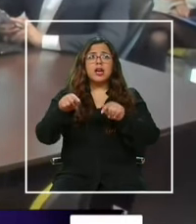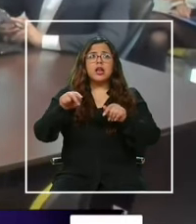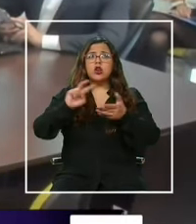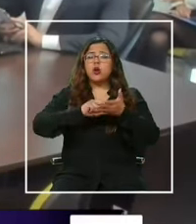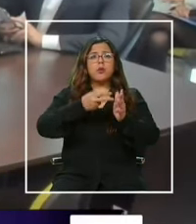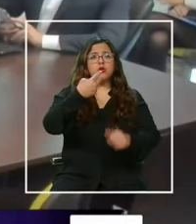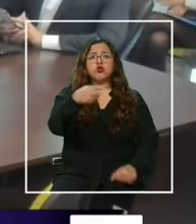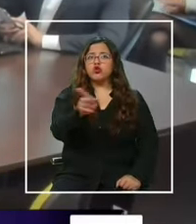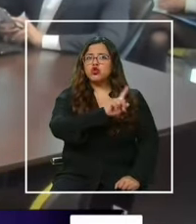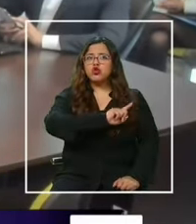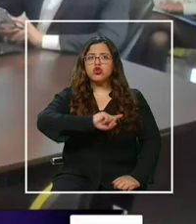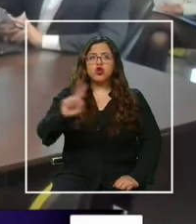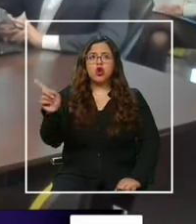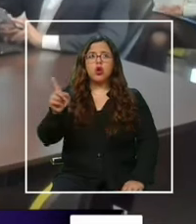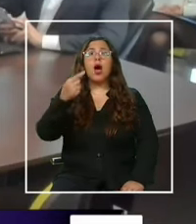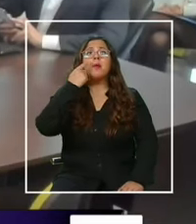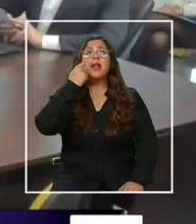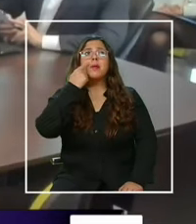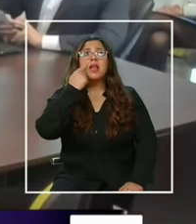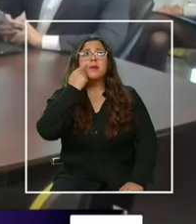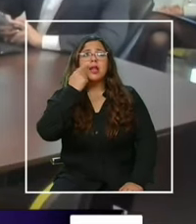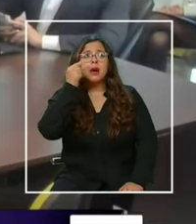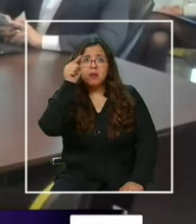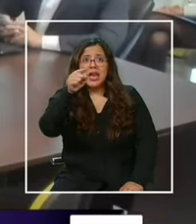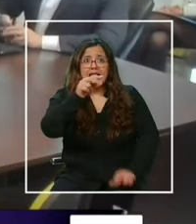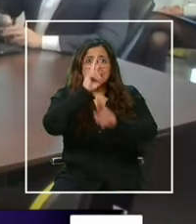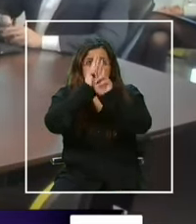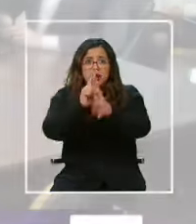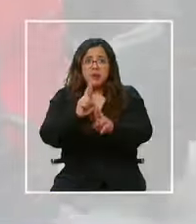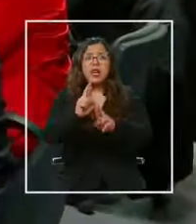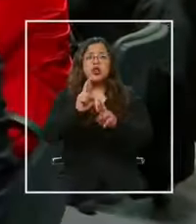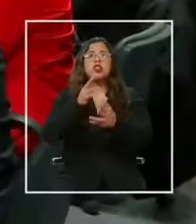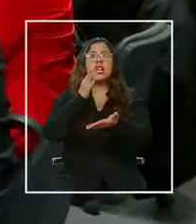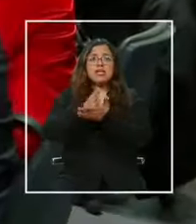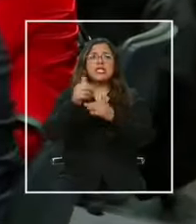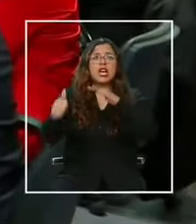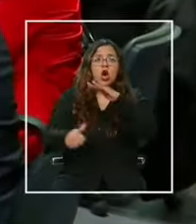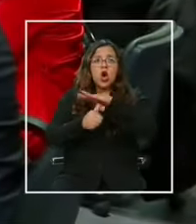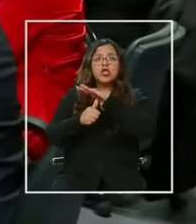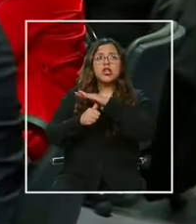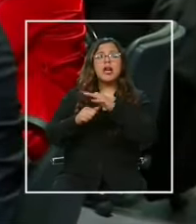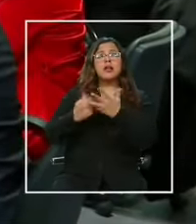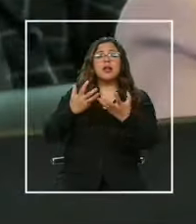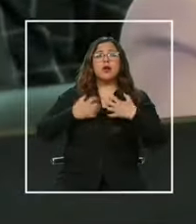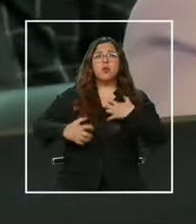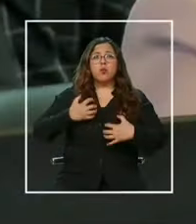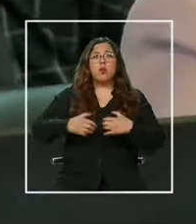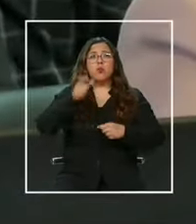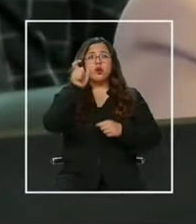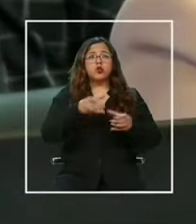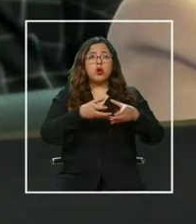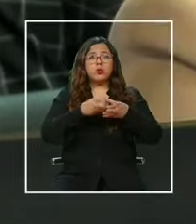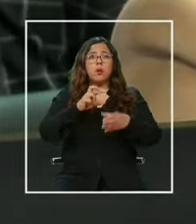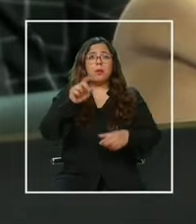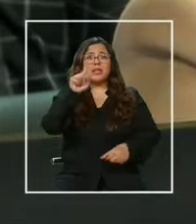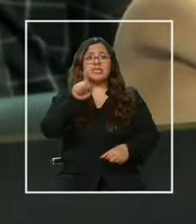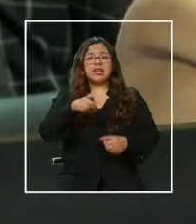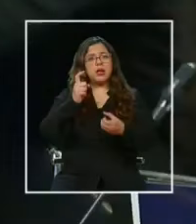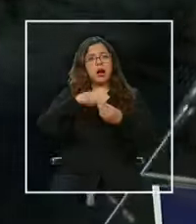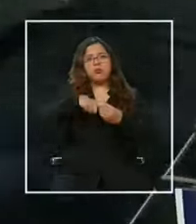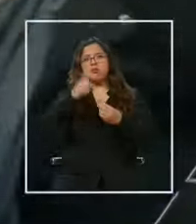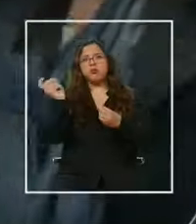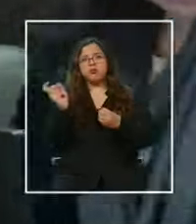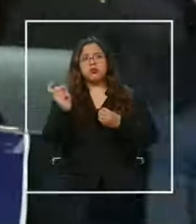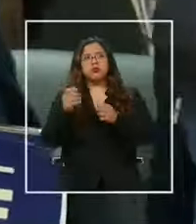problema suyo. Mire, ese es el respeto que exige el concejal. La molestia es de un concejal socialista que decidió salir de la sala